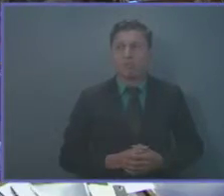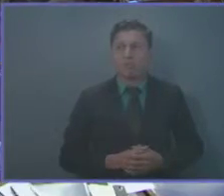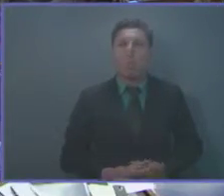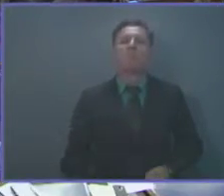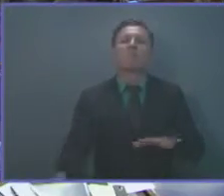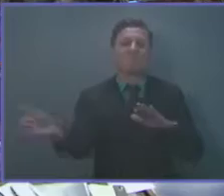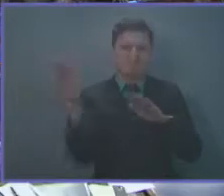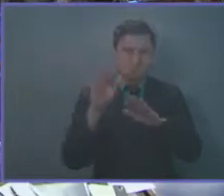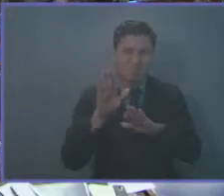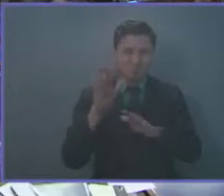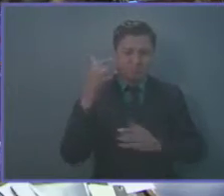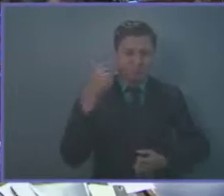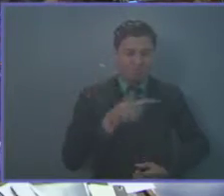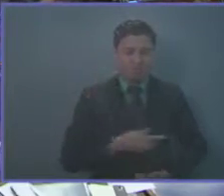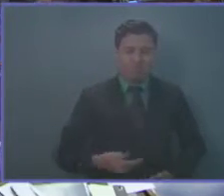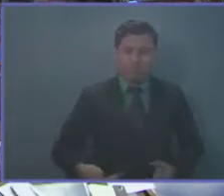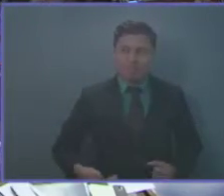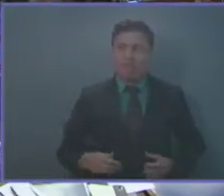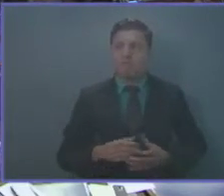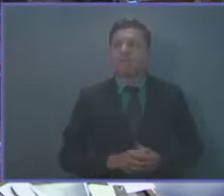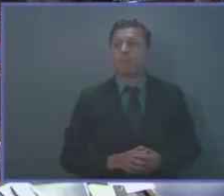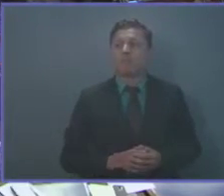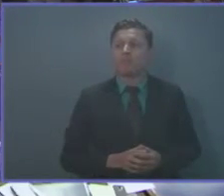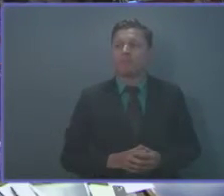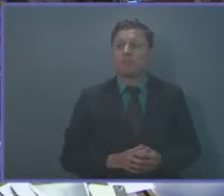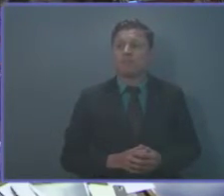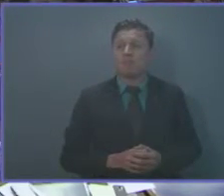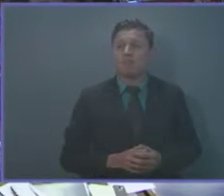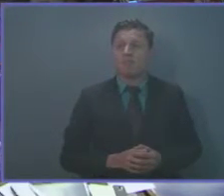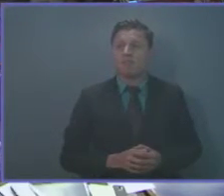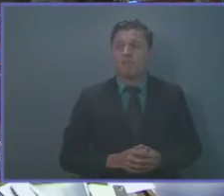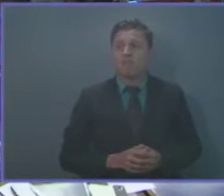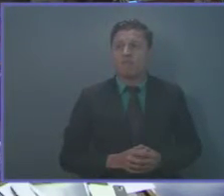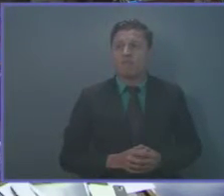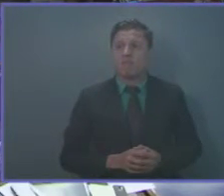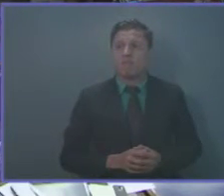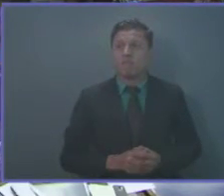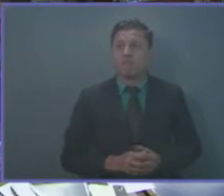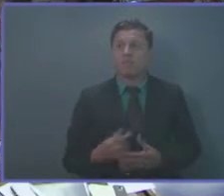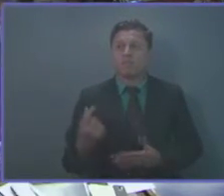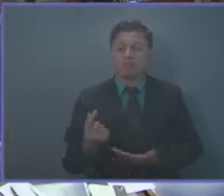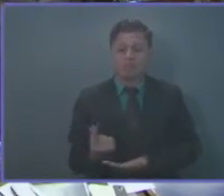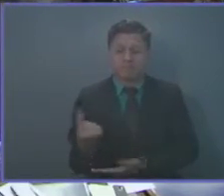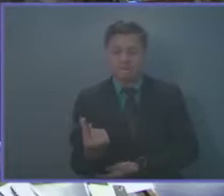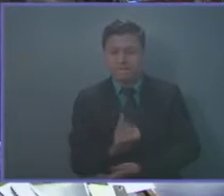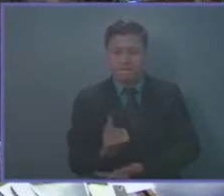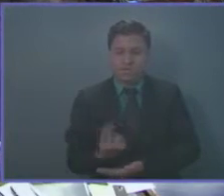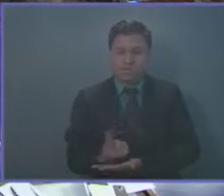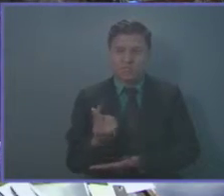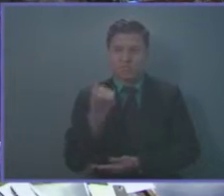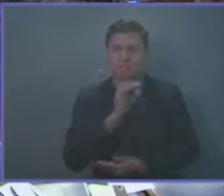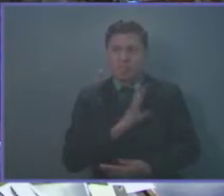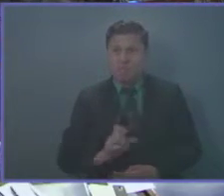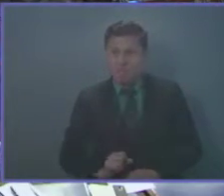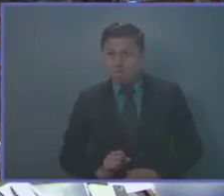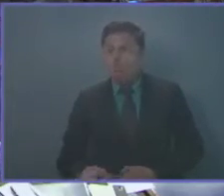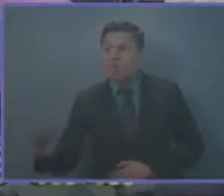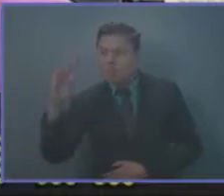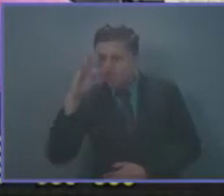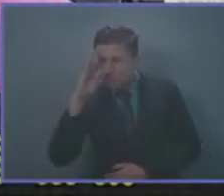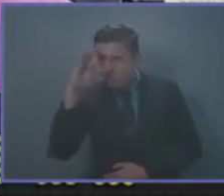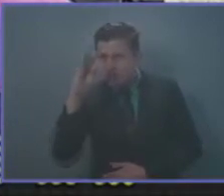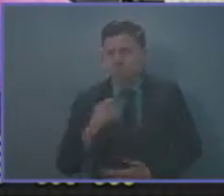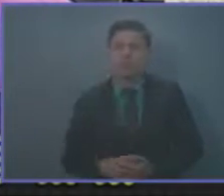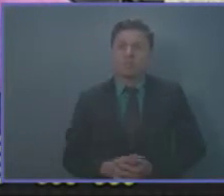Gracias, presidente. Un saludo muy cordial para la Universidad del Salvador, a sus autoridades,